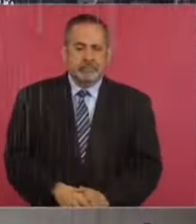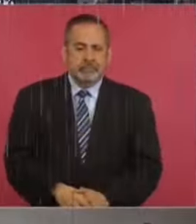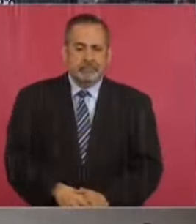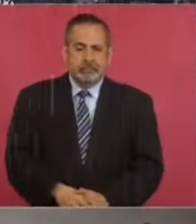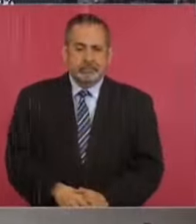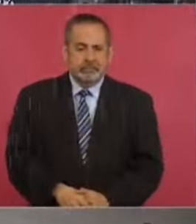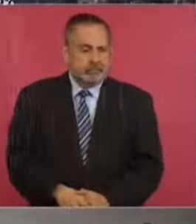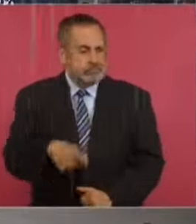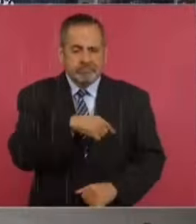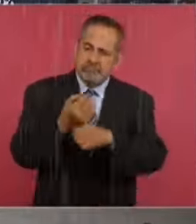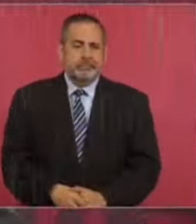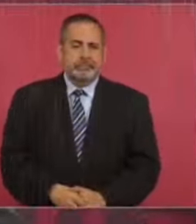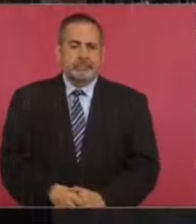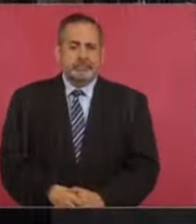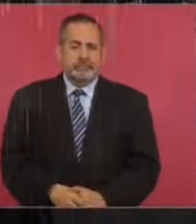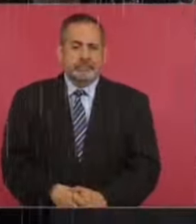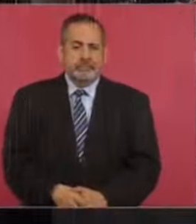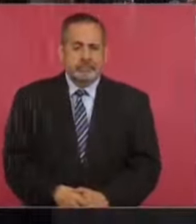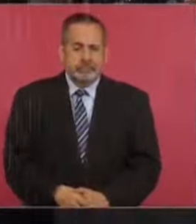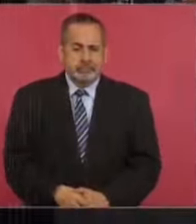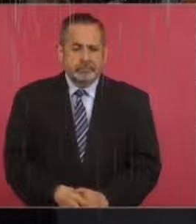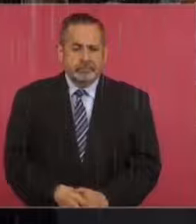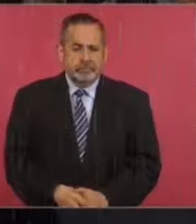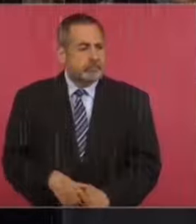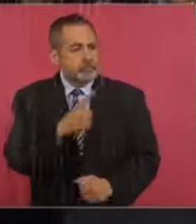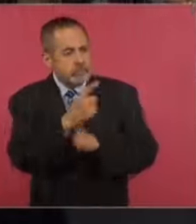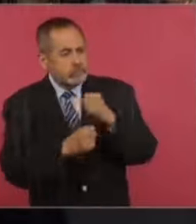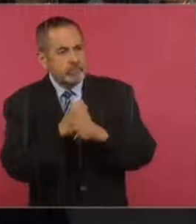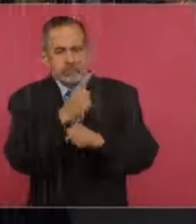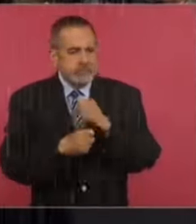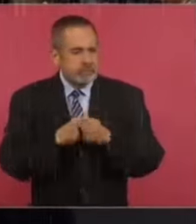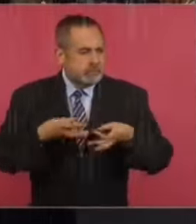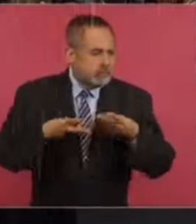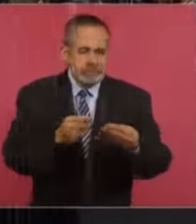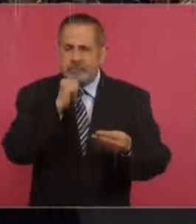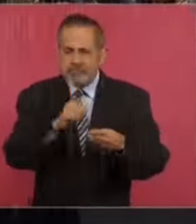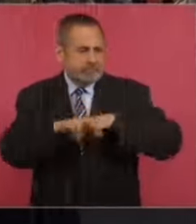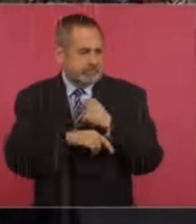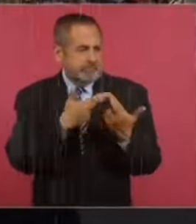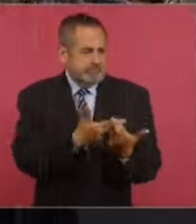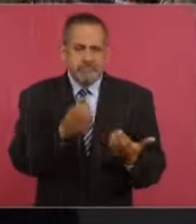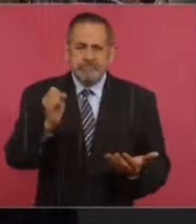prensa. ¿Por qué no informan? ¿Por qué tienen sus ejercicios cada año? No.